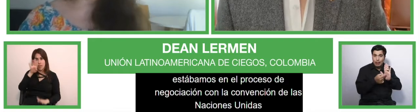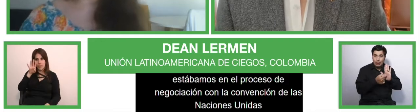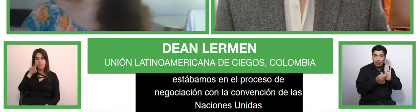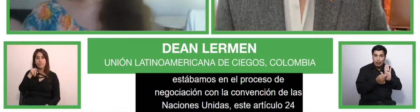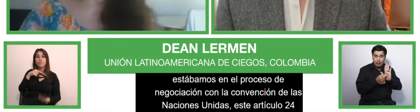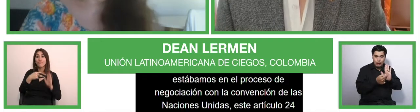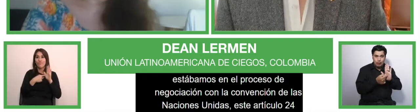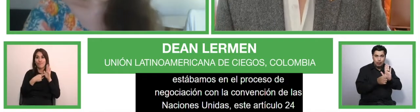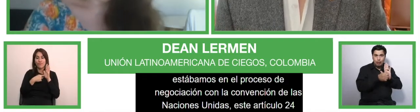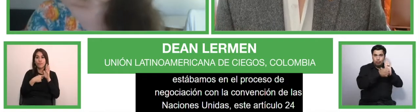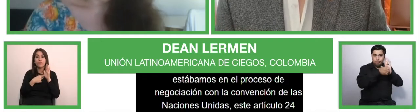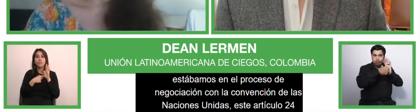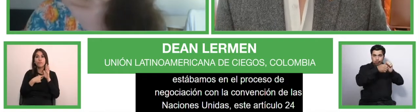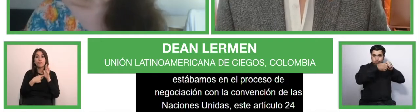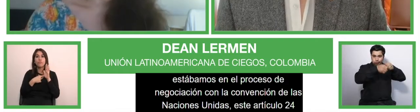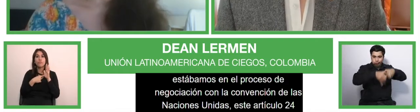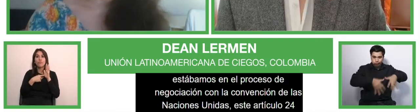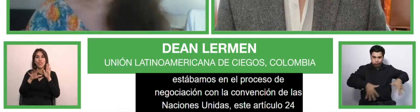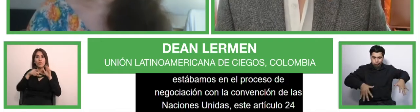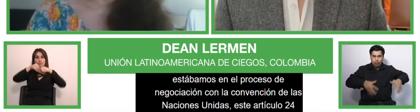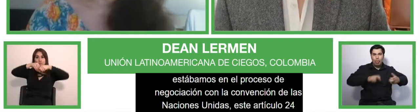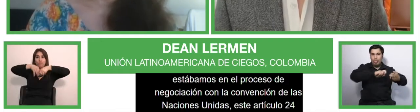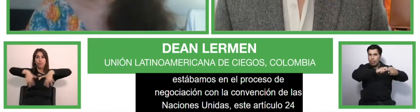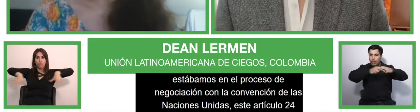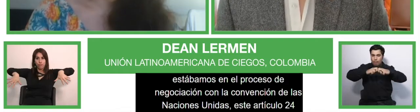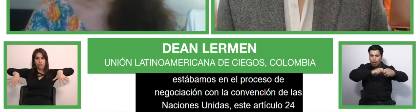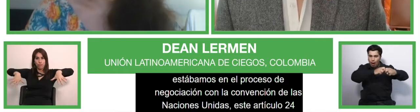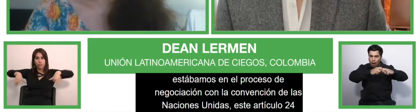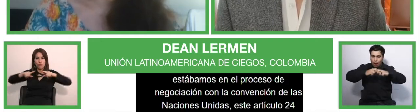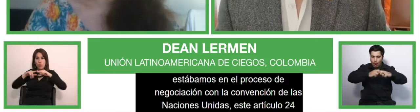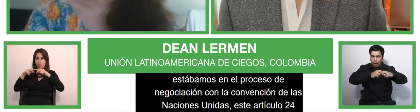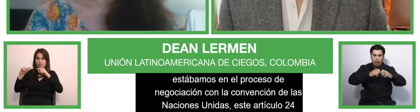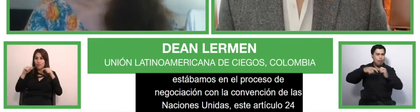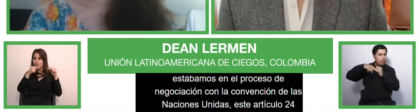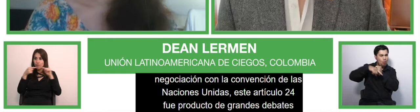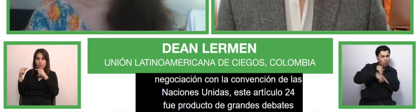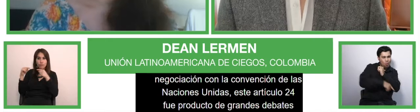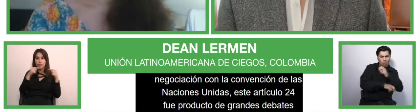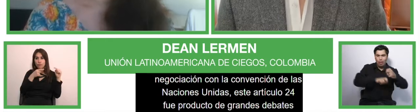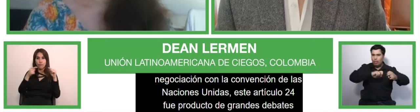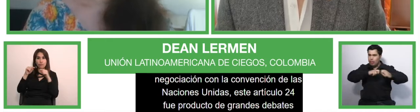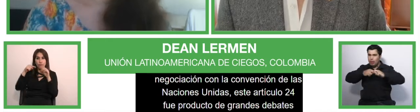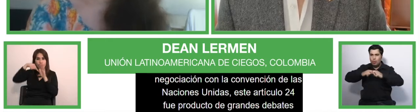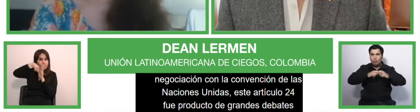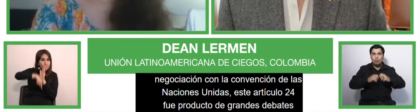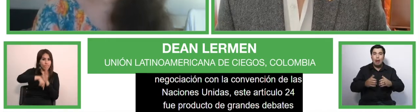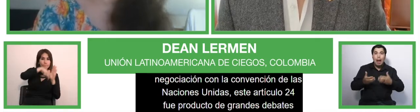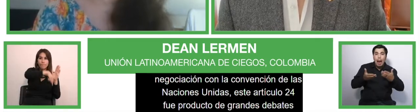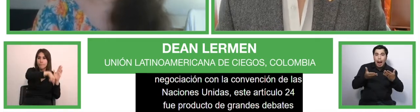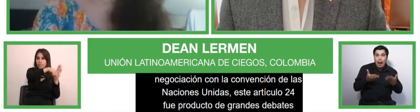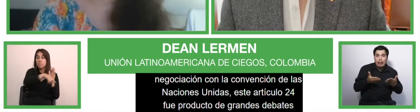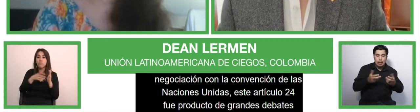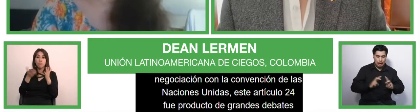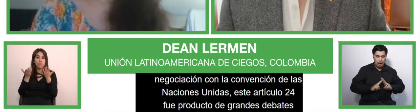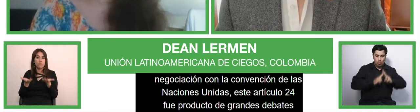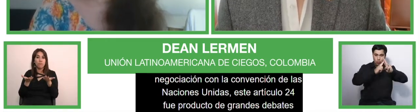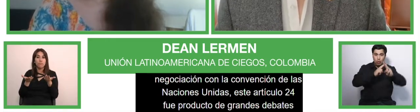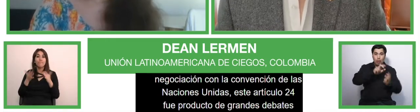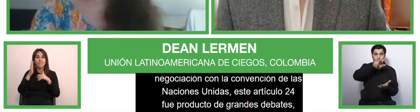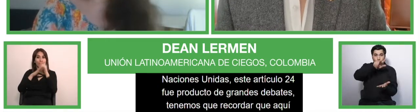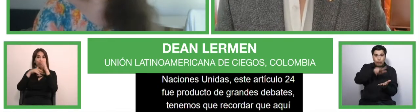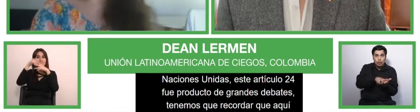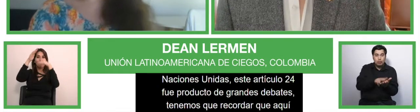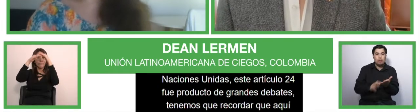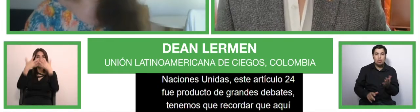de grandes debates y profundas discusiones. Tenemos que recordar que aquí, en la construcción de la convención,